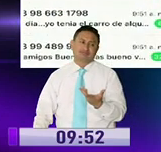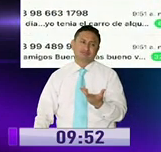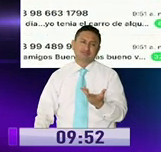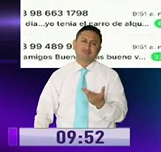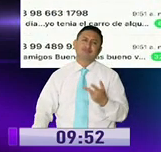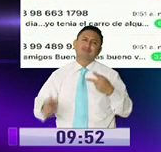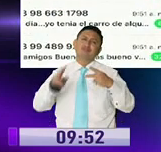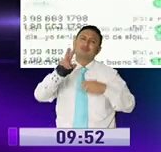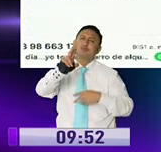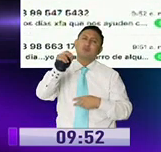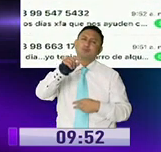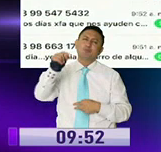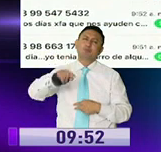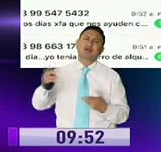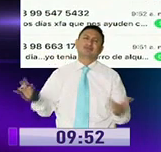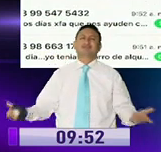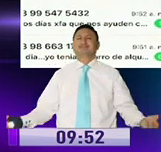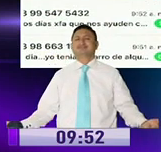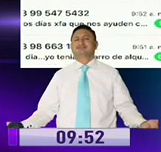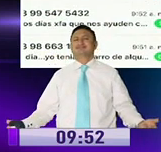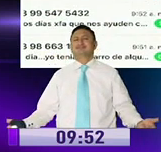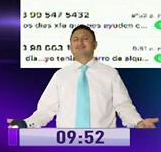valle.